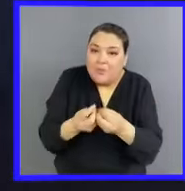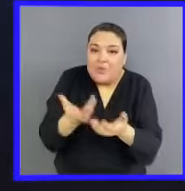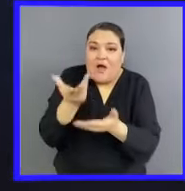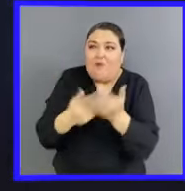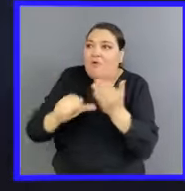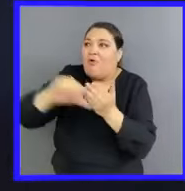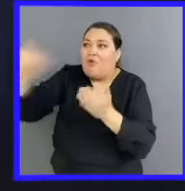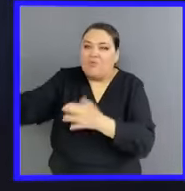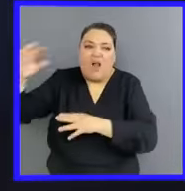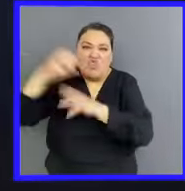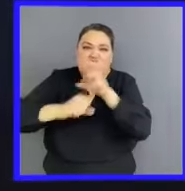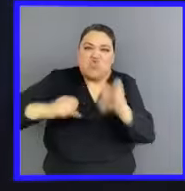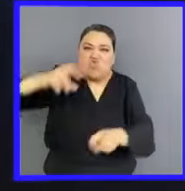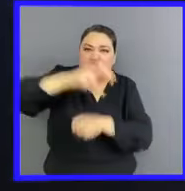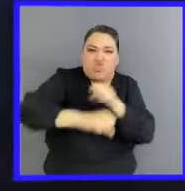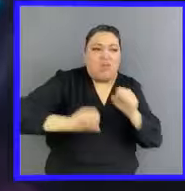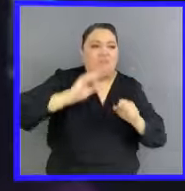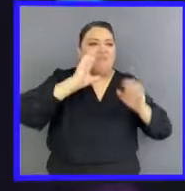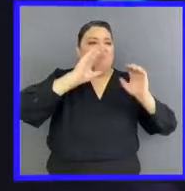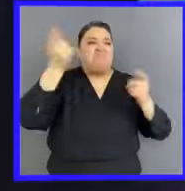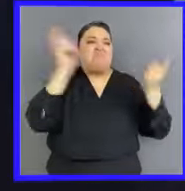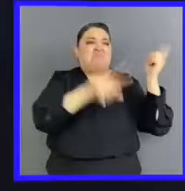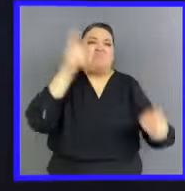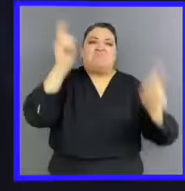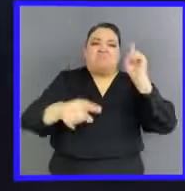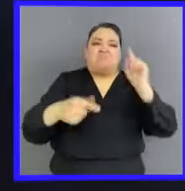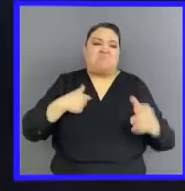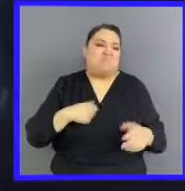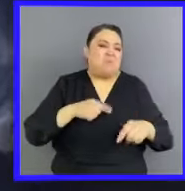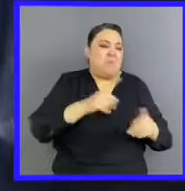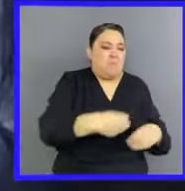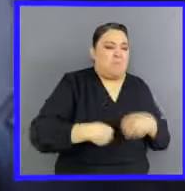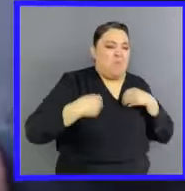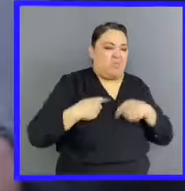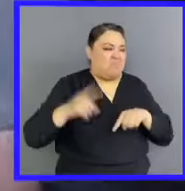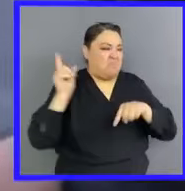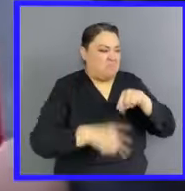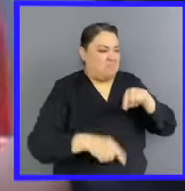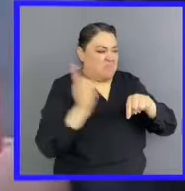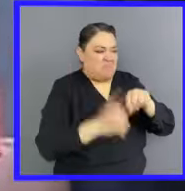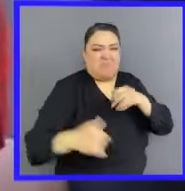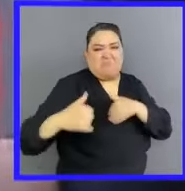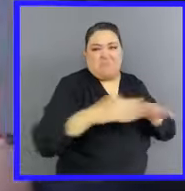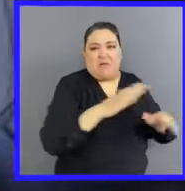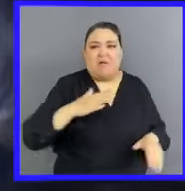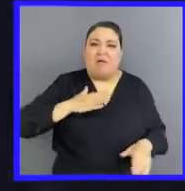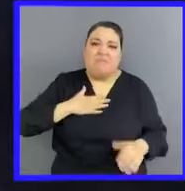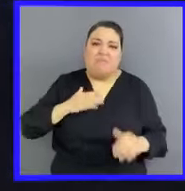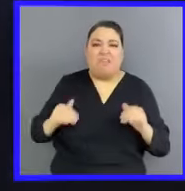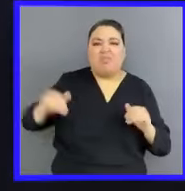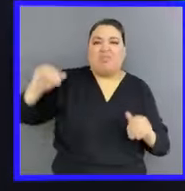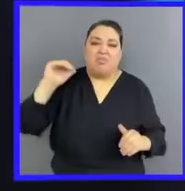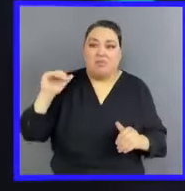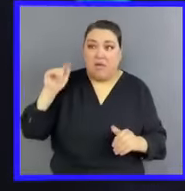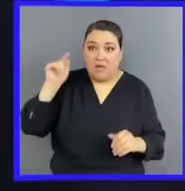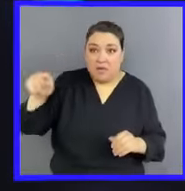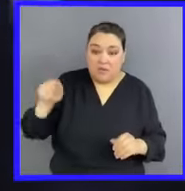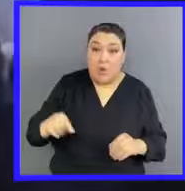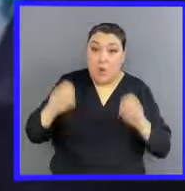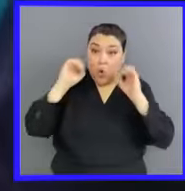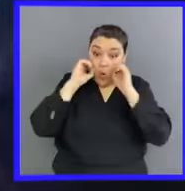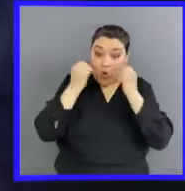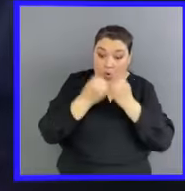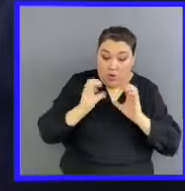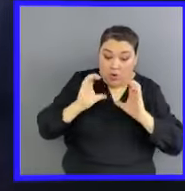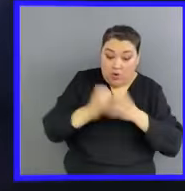fundamentalista, que impuso la muerte sobre la cultura viva de nuestros ancestros. Cabe destacar que esta organización aglutina a